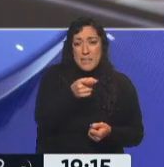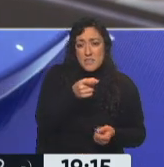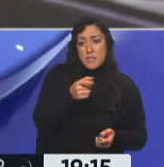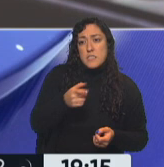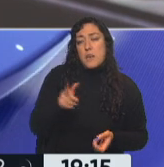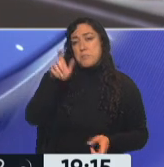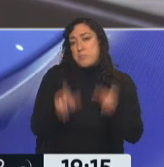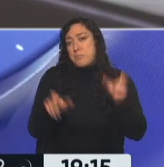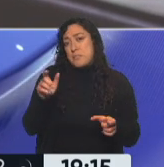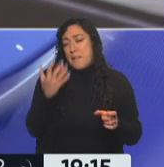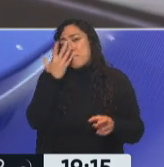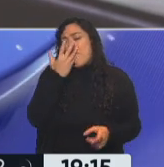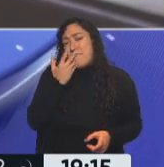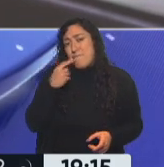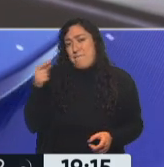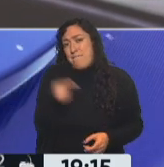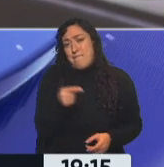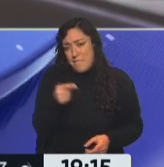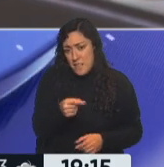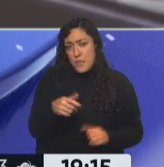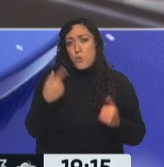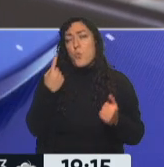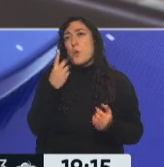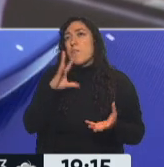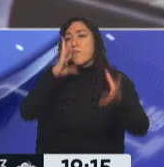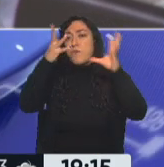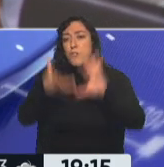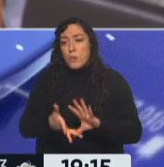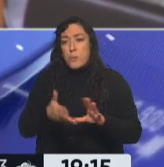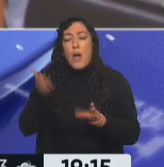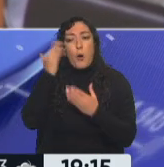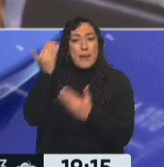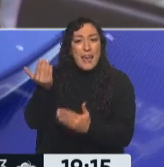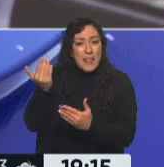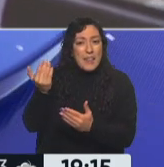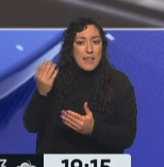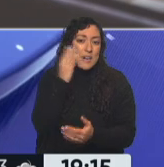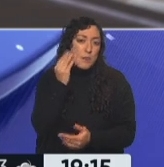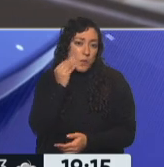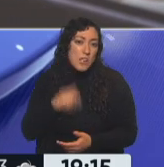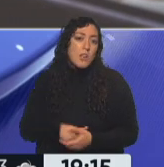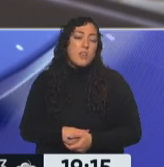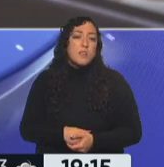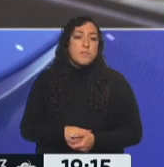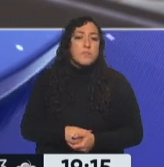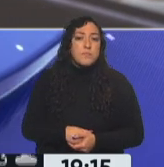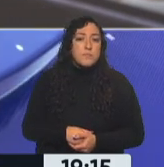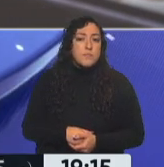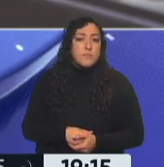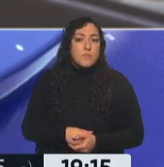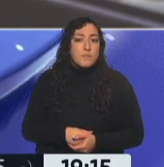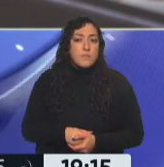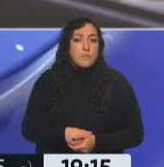el corazón de Reino Unido y es una manera de volver a homenajear a esta gran artista que justamente